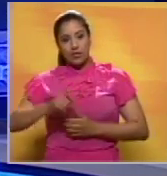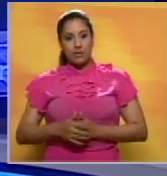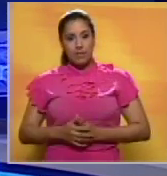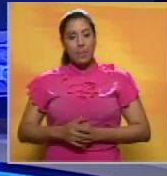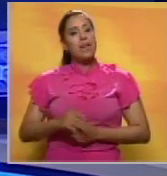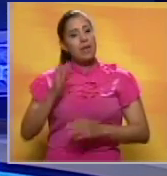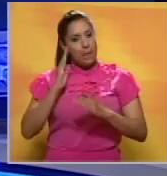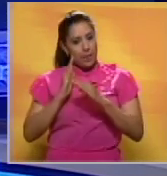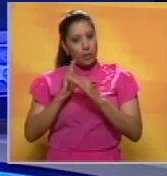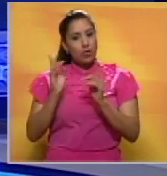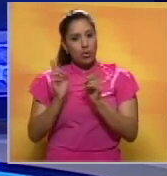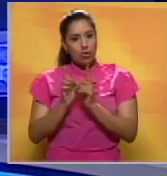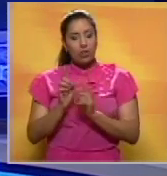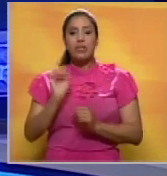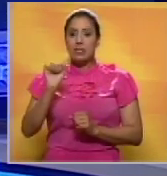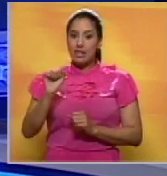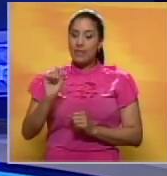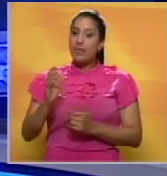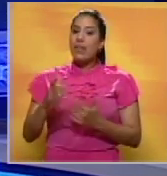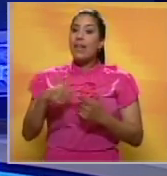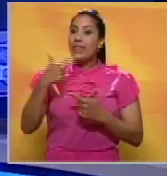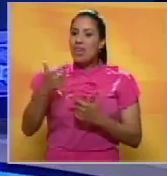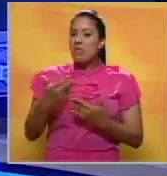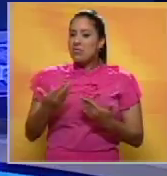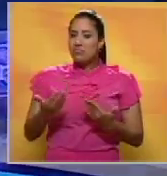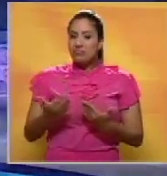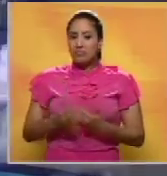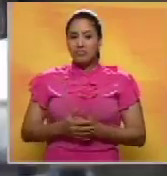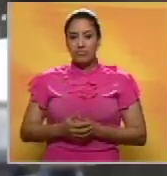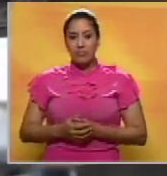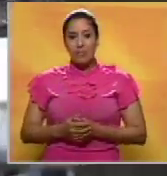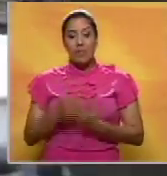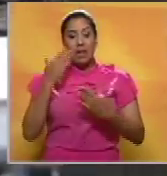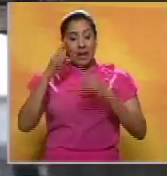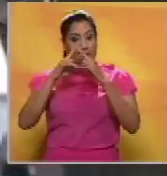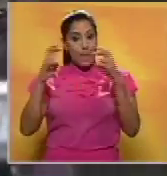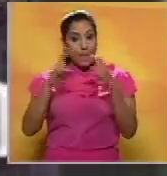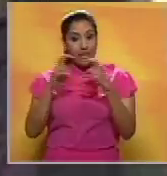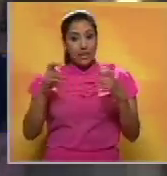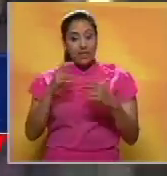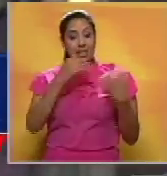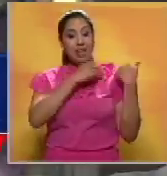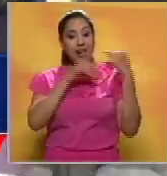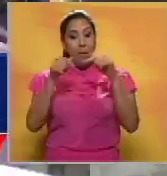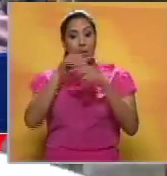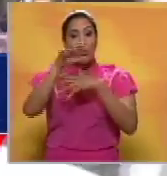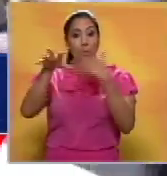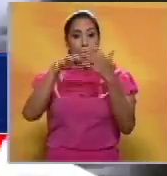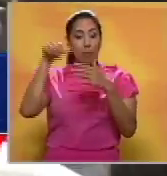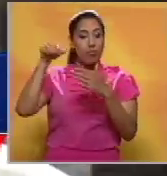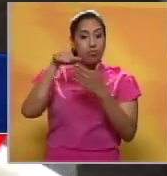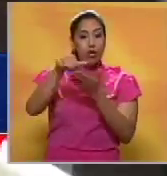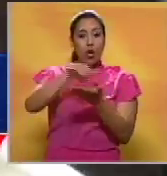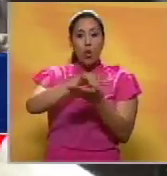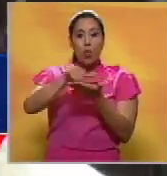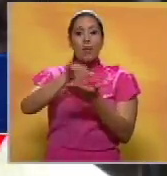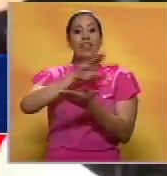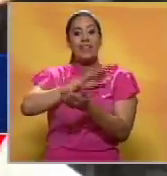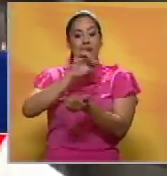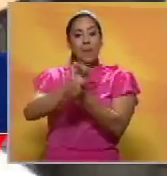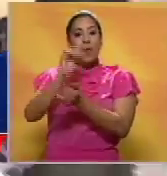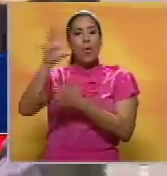magistrados. Hacemos una breve pausa. Así es, y al regreso. Bajo investigación. Responsable de tragedia en Nueva York